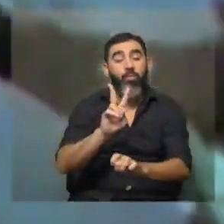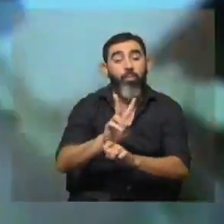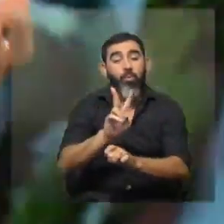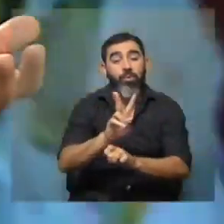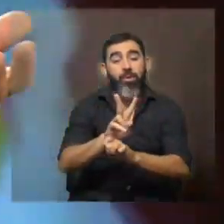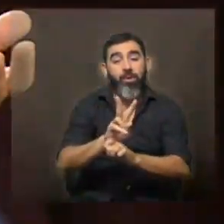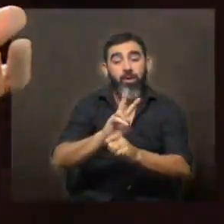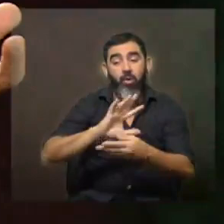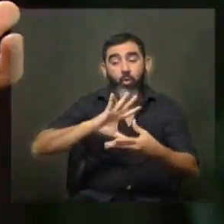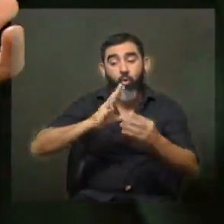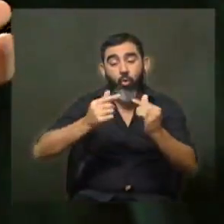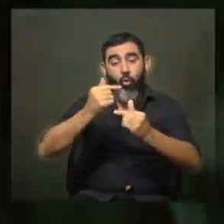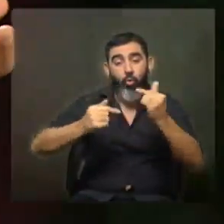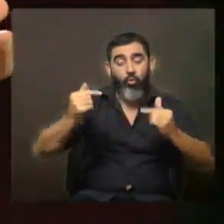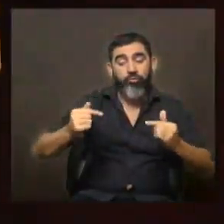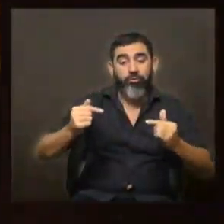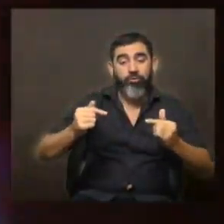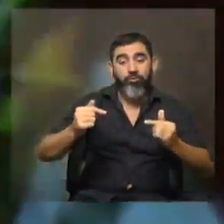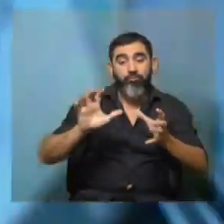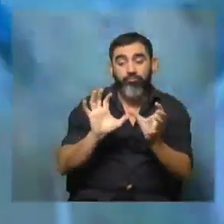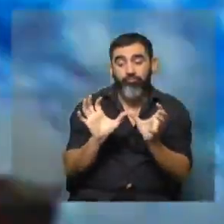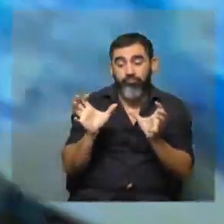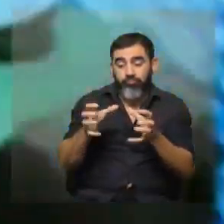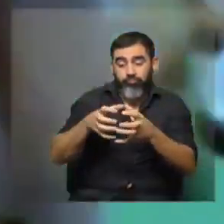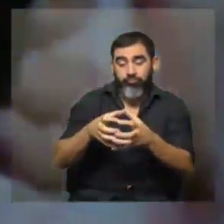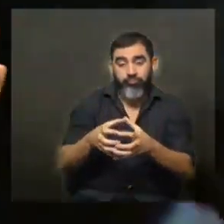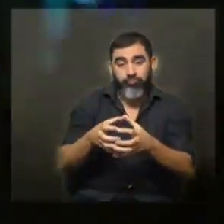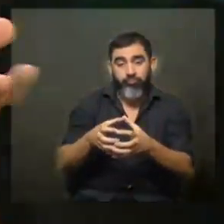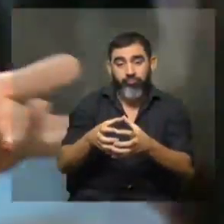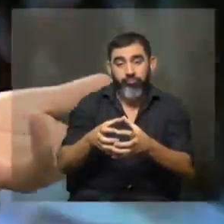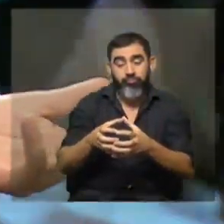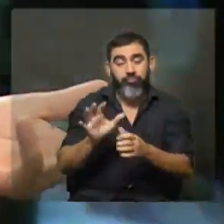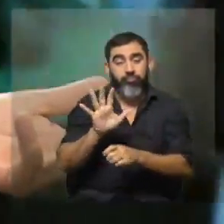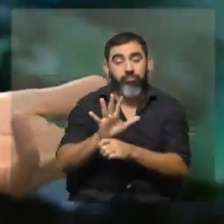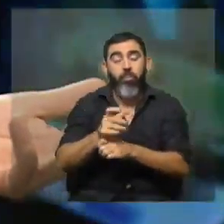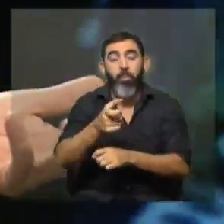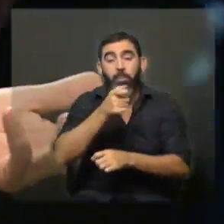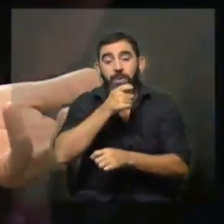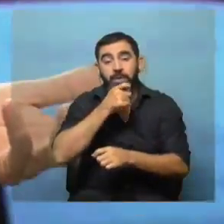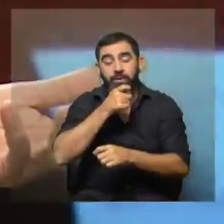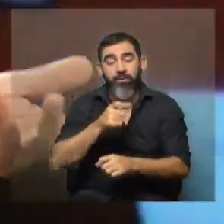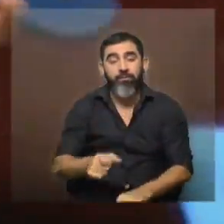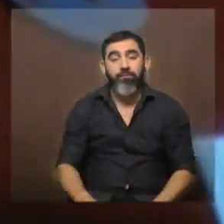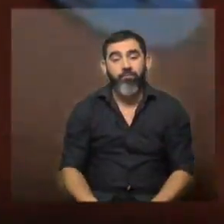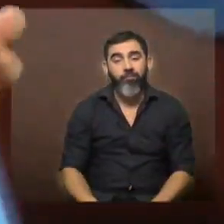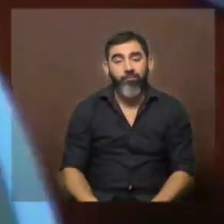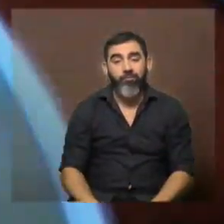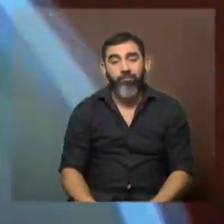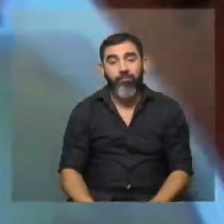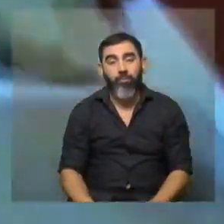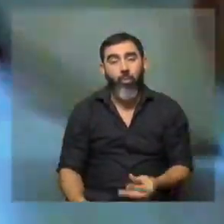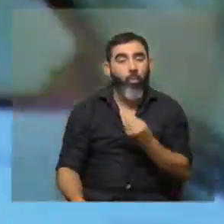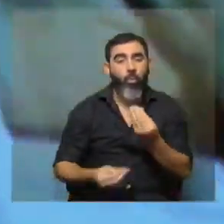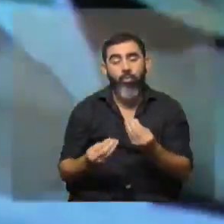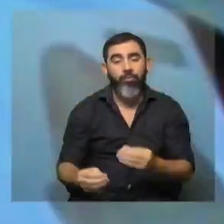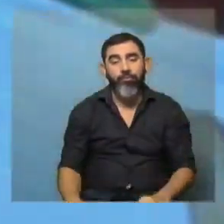estas formas de vida envolviéndolas en lo que uno comúnmente diría en una piedra. Exacto. ¿Cuál es el fenómeno que hay atrás?